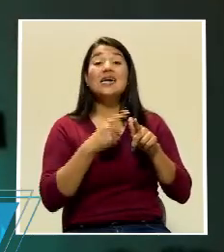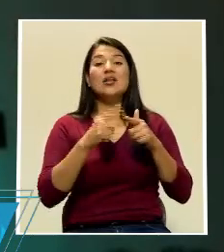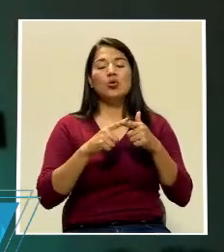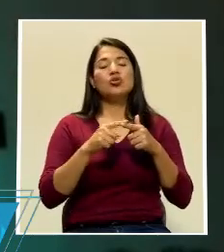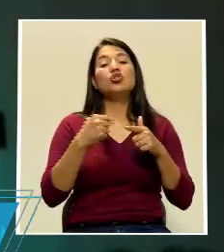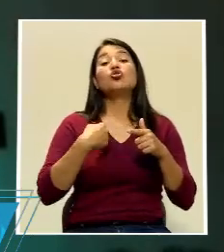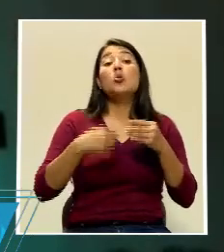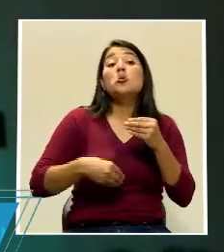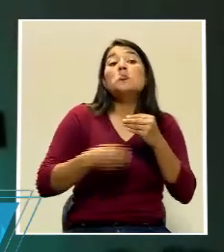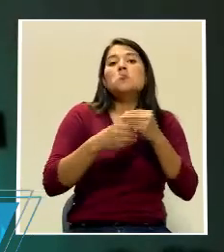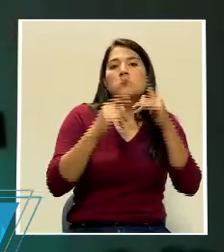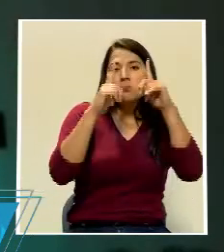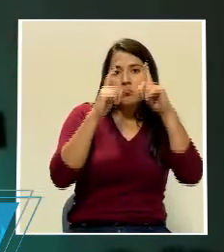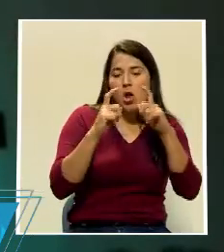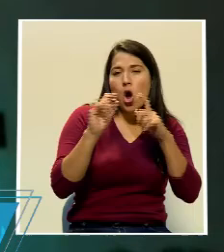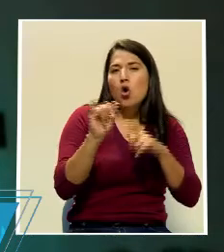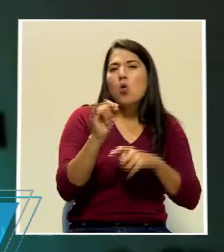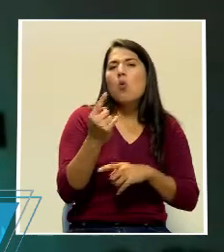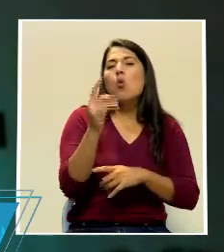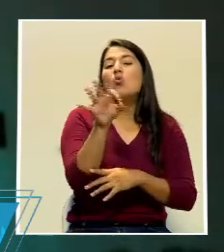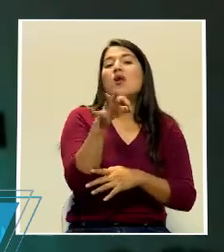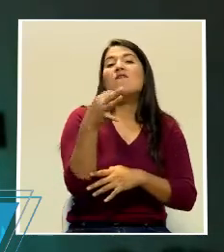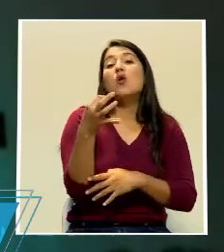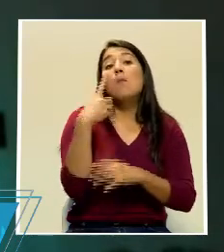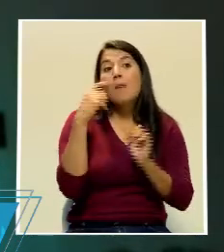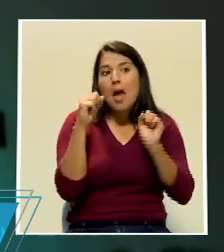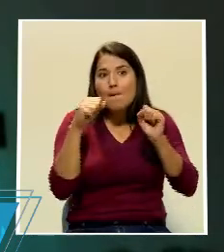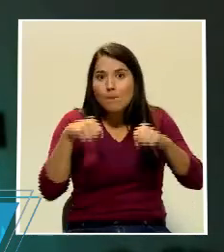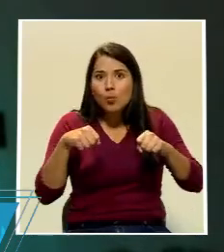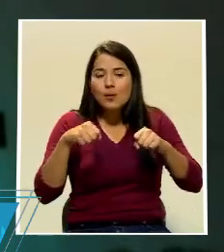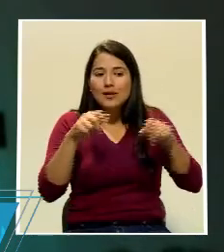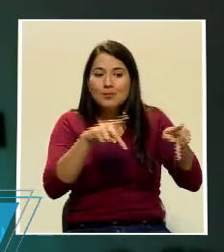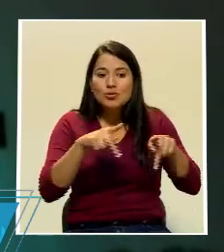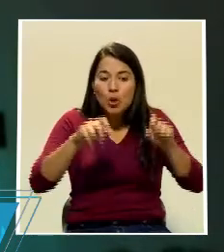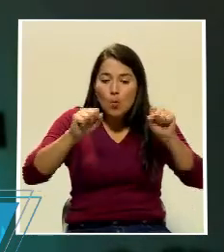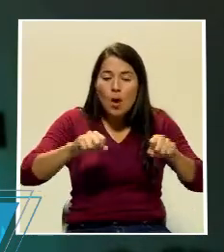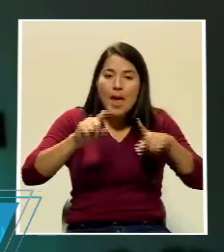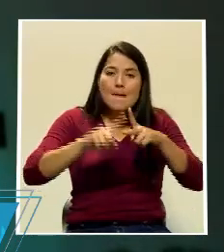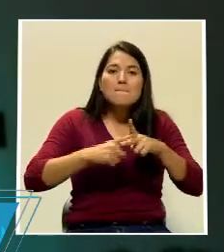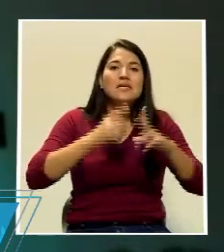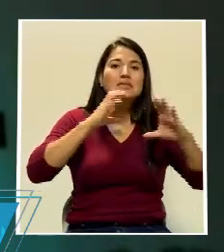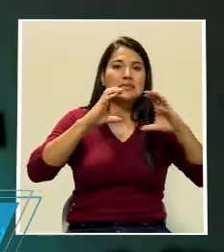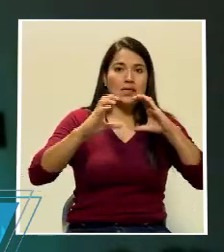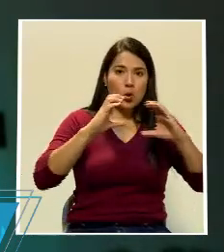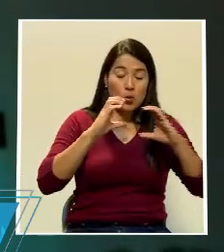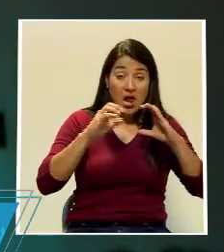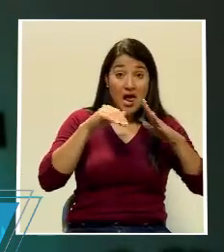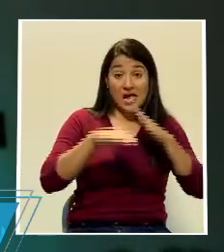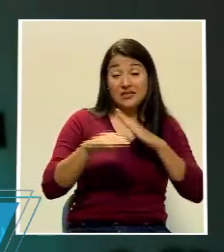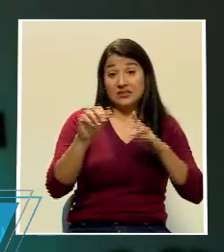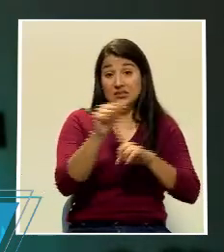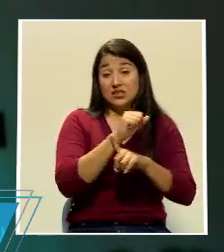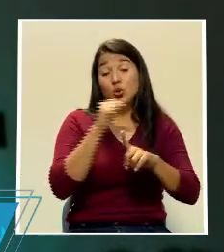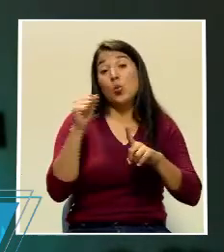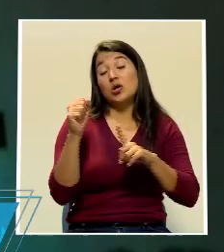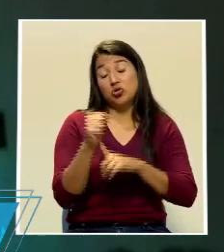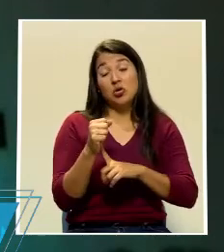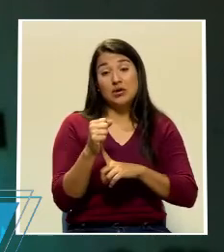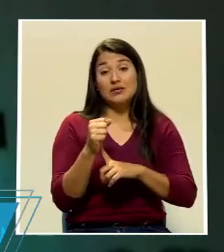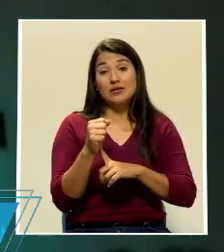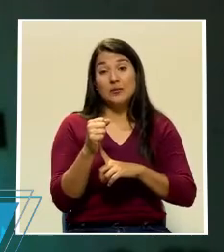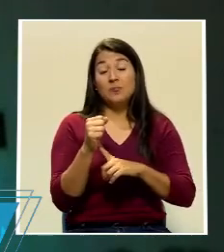en general como una manera para abrir espacios de comunicación en situaciones donde no